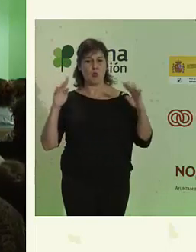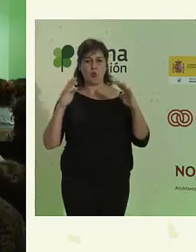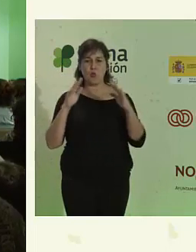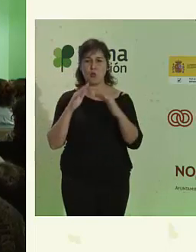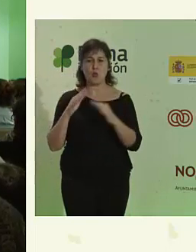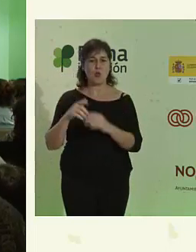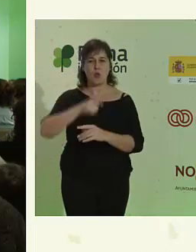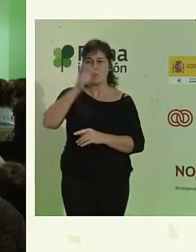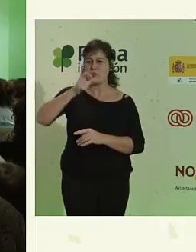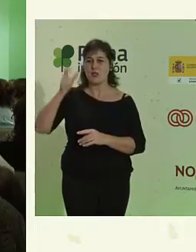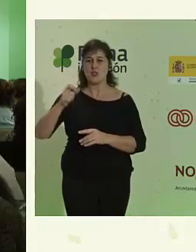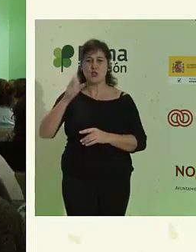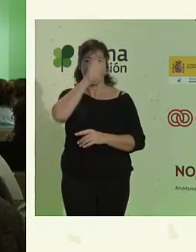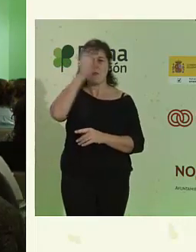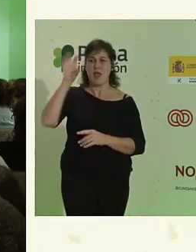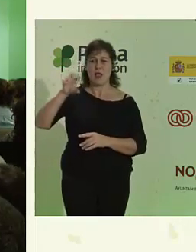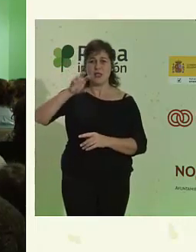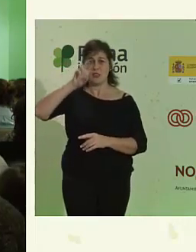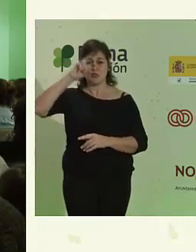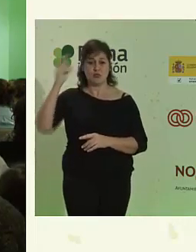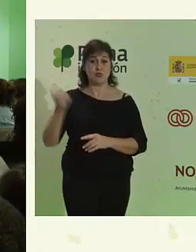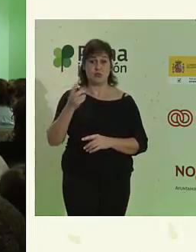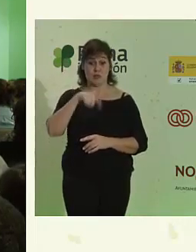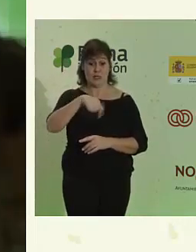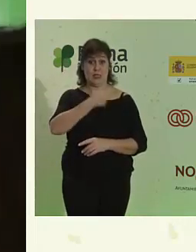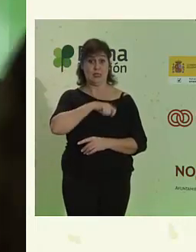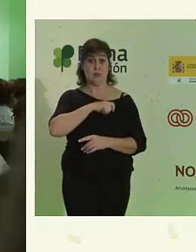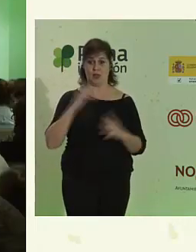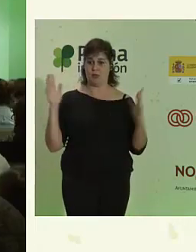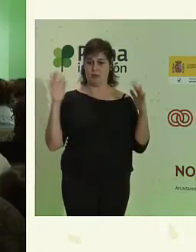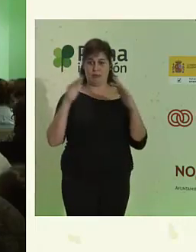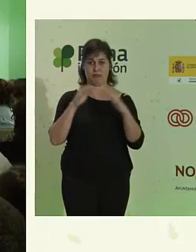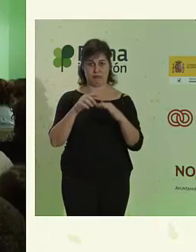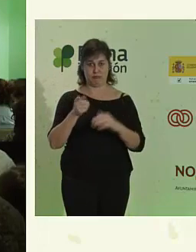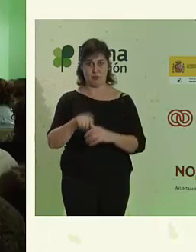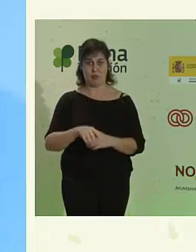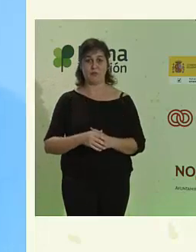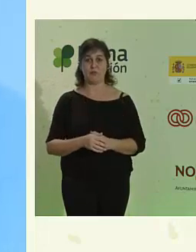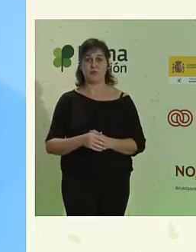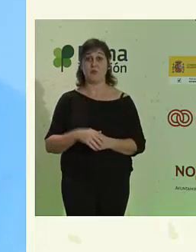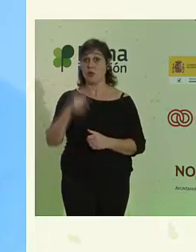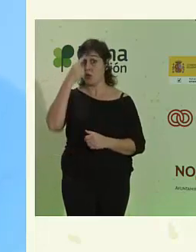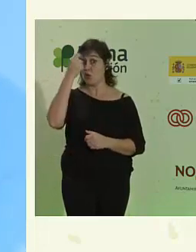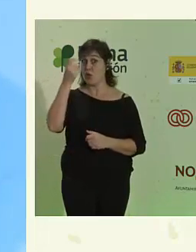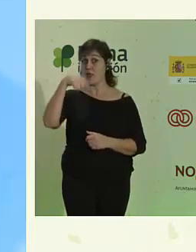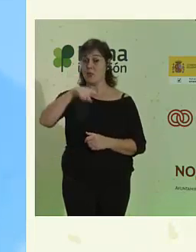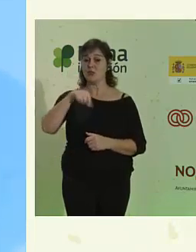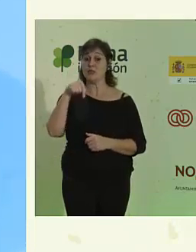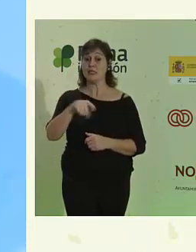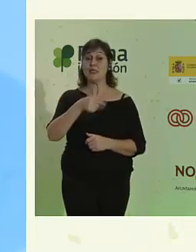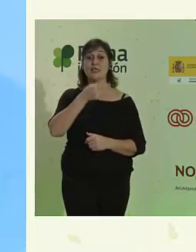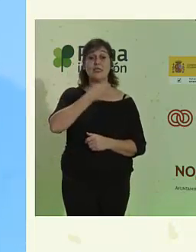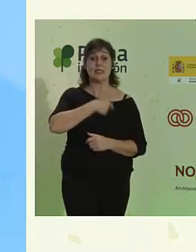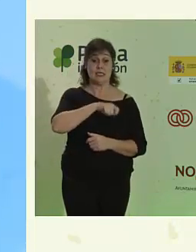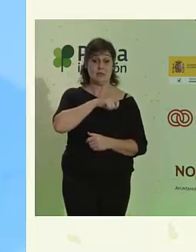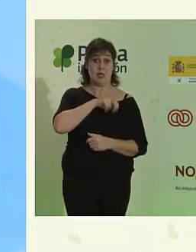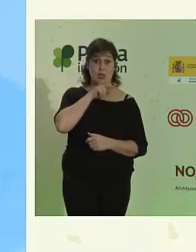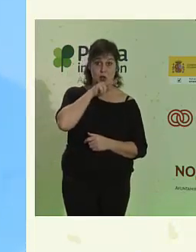personas de diferentes lugares de España. Os recordamos que aquí hoy estamos hablando español,